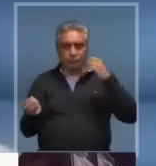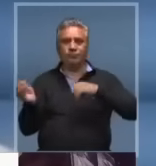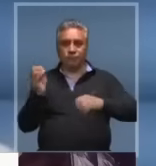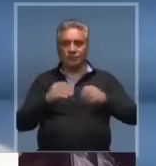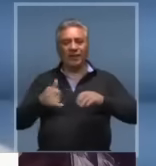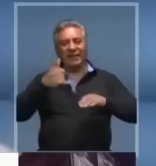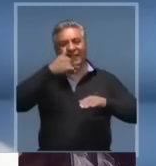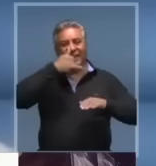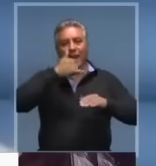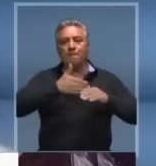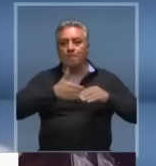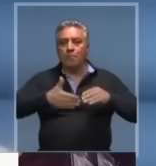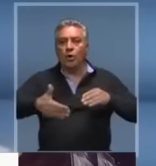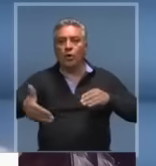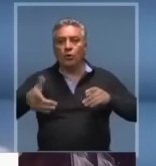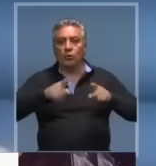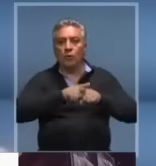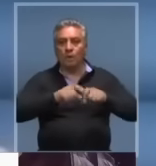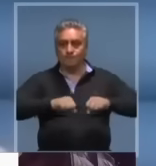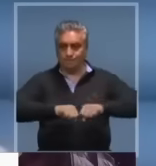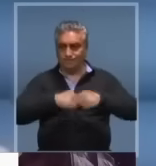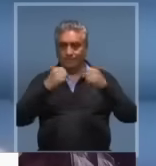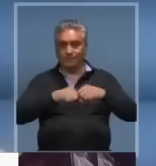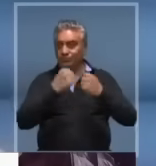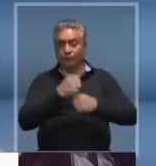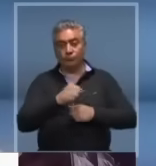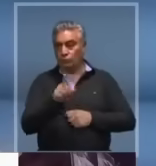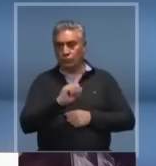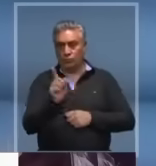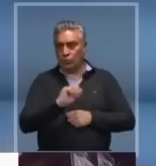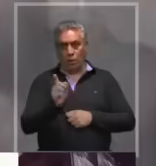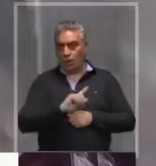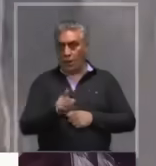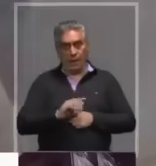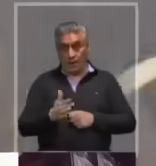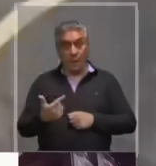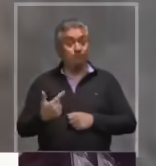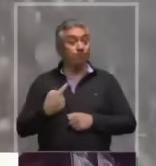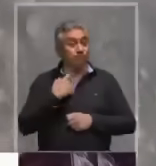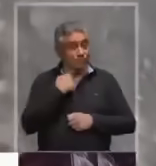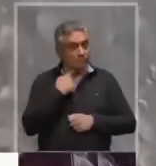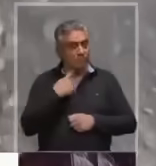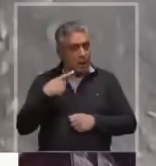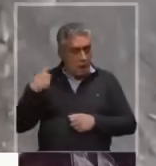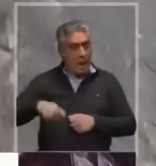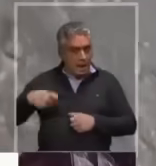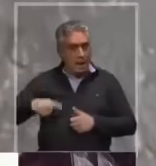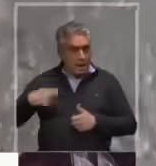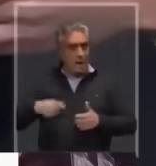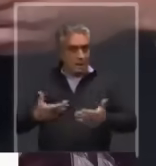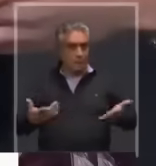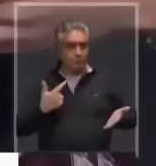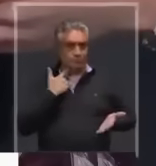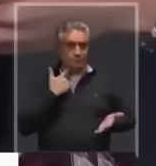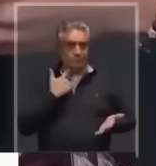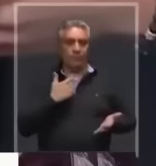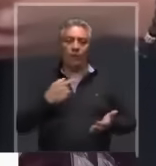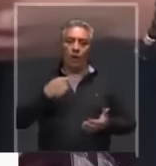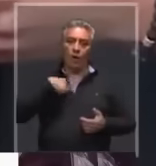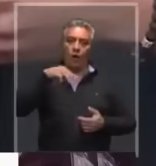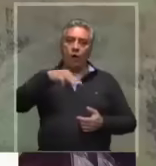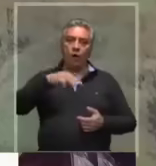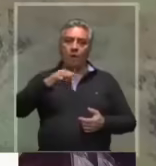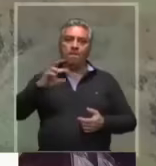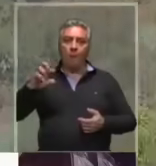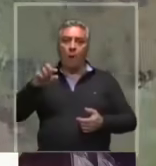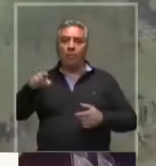más altos para evitar colapsos, porque aquí los colapsos se pagan caro. Intentamos hablar con algún representante del MOB y aunque todos